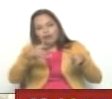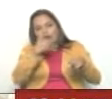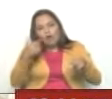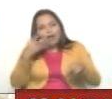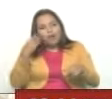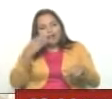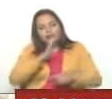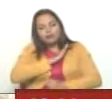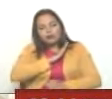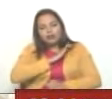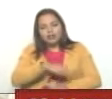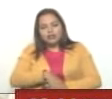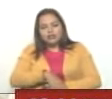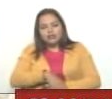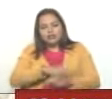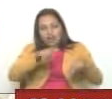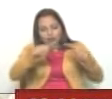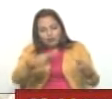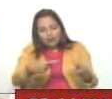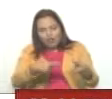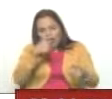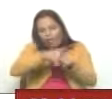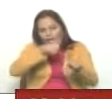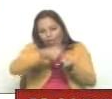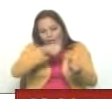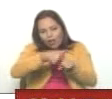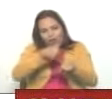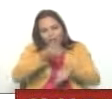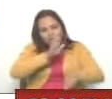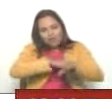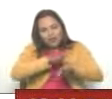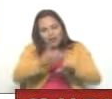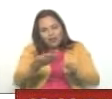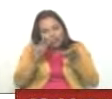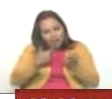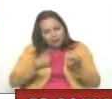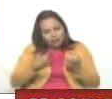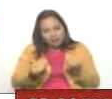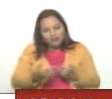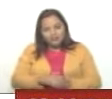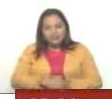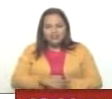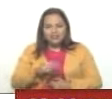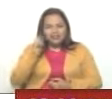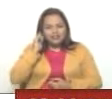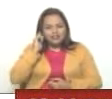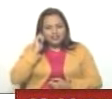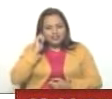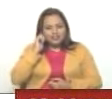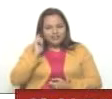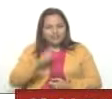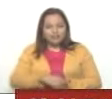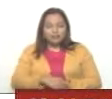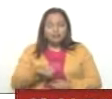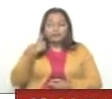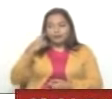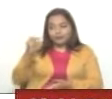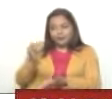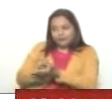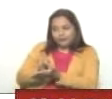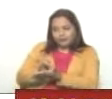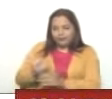móvil y actualízate. Es el mensaje que manda Movilnet. Exacto, ¿cuál es la presión, hermano? Cuéntanos. Dice, se siente presionada Mayerlin, ¿vale? Fíjate,